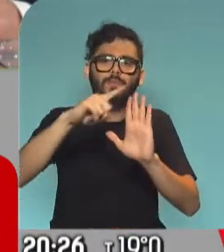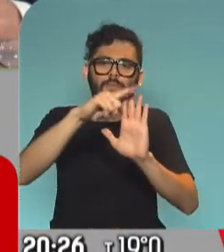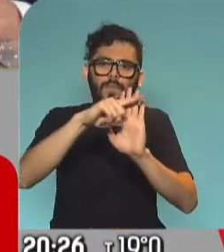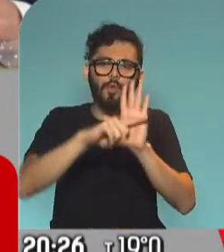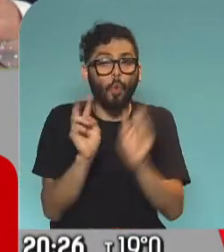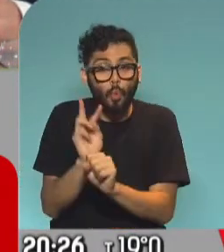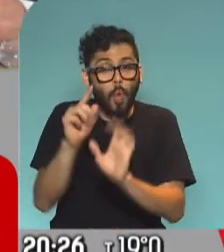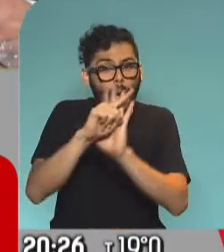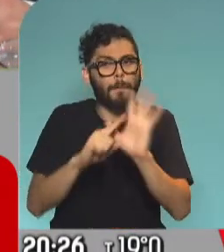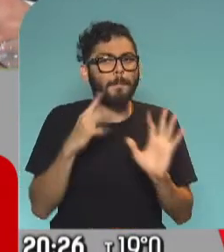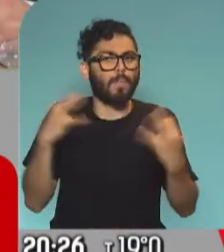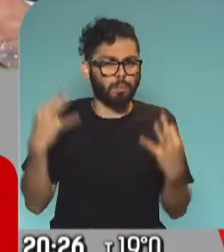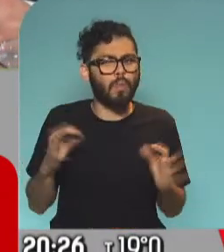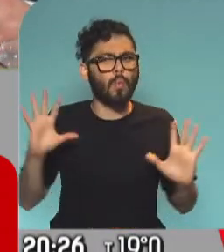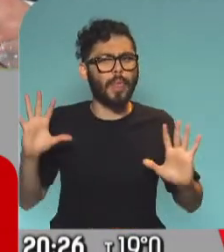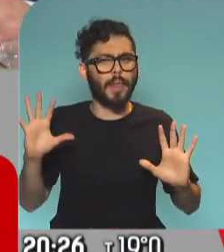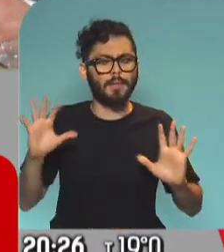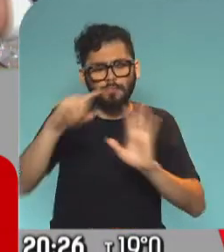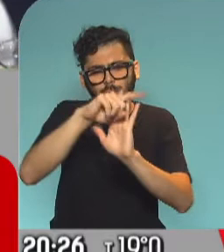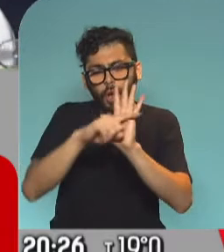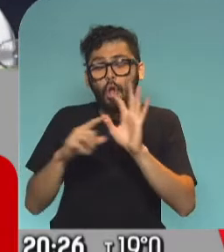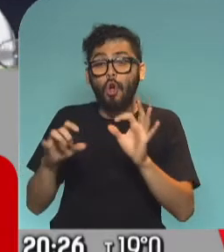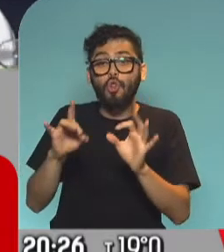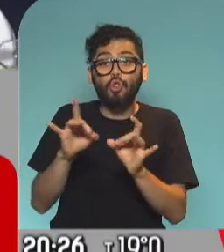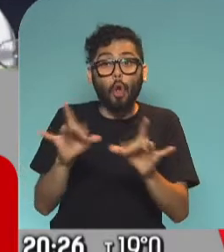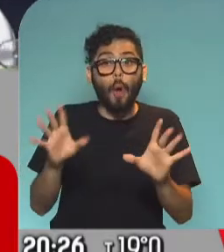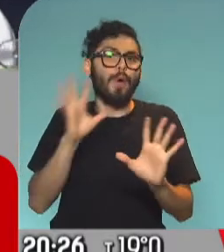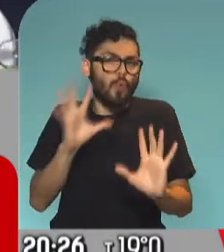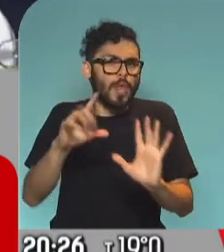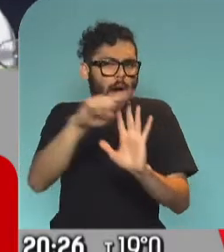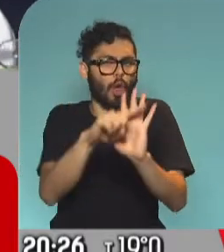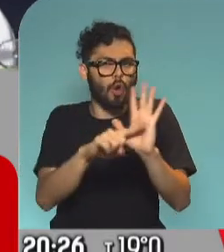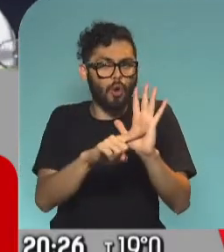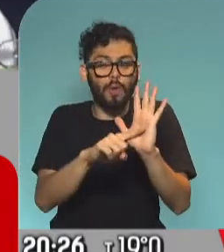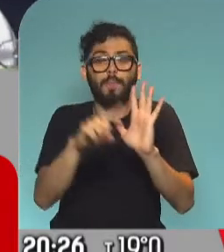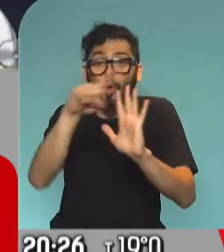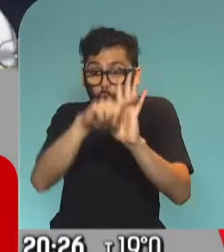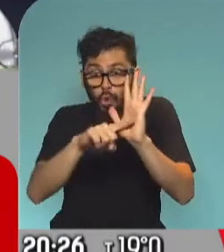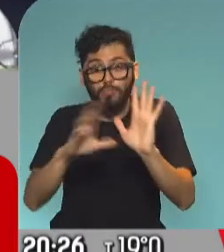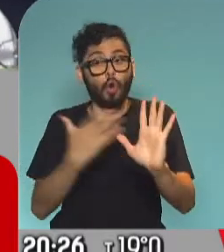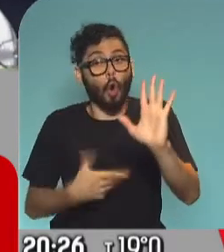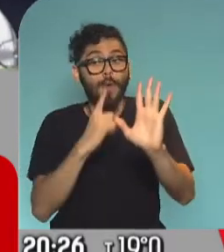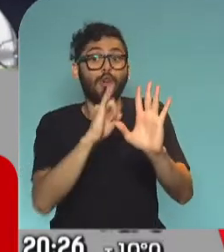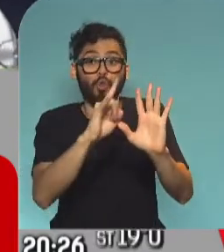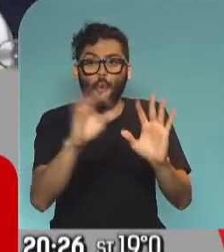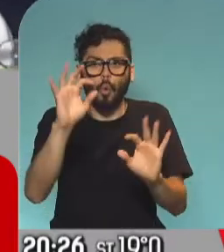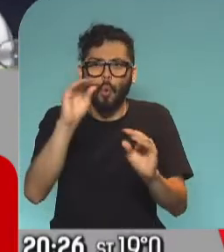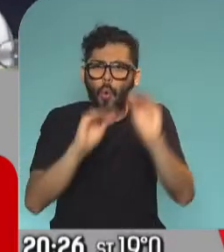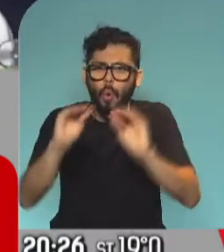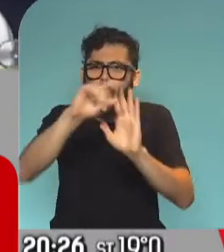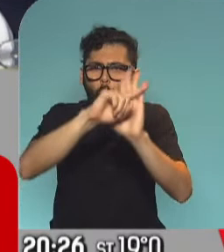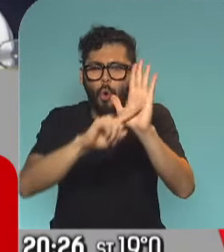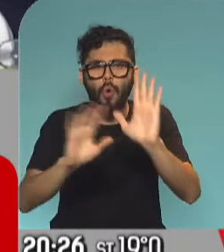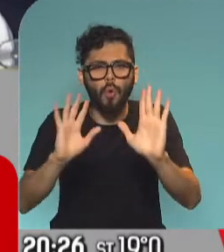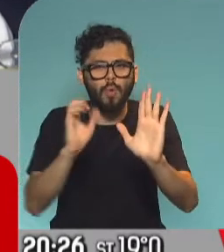razonables de prevención de la propagación del COVID, pero independientemente de esas medidas que el propio gobierno debe tomar y que no